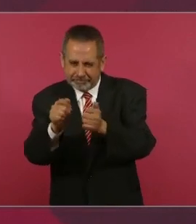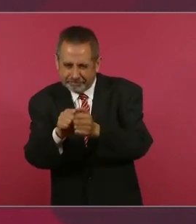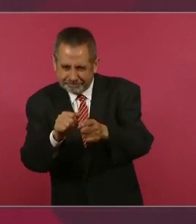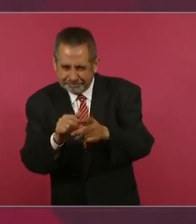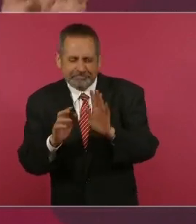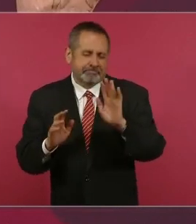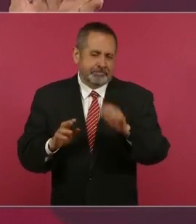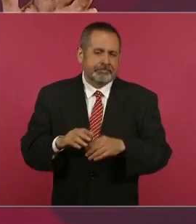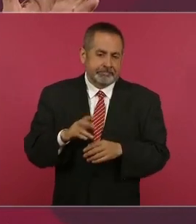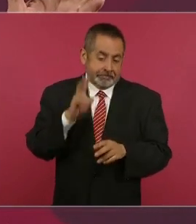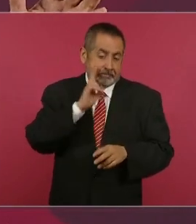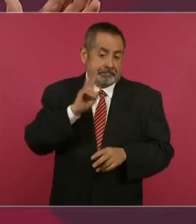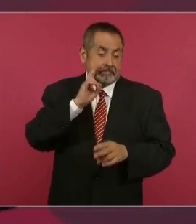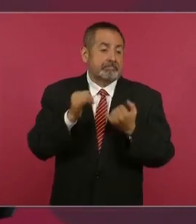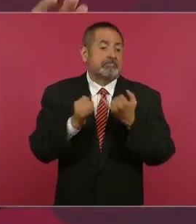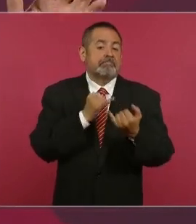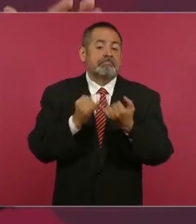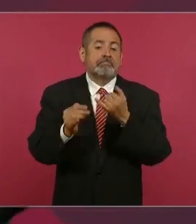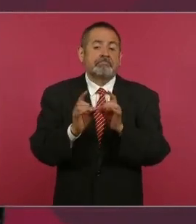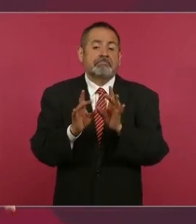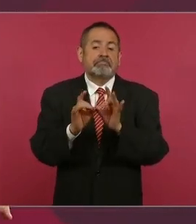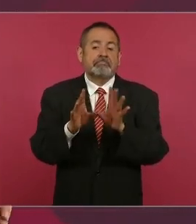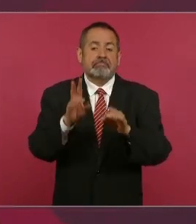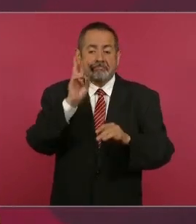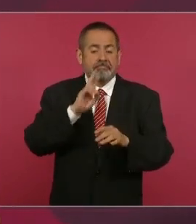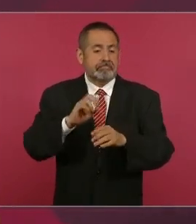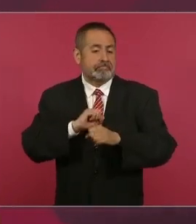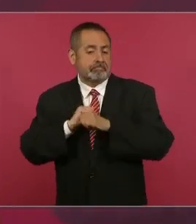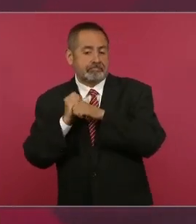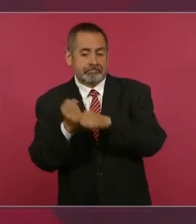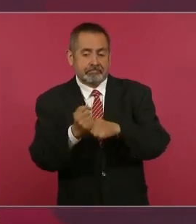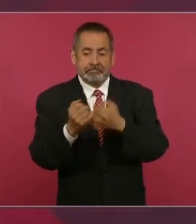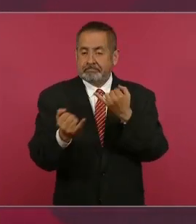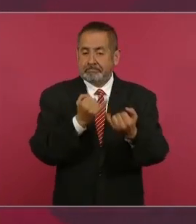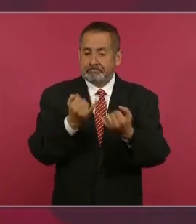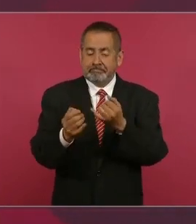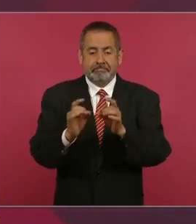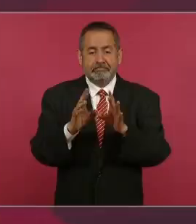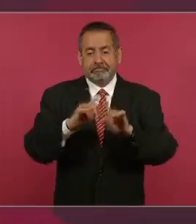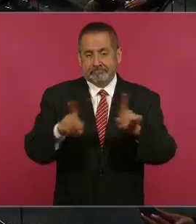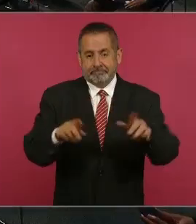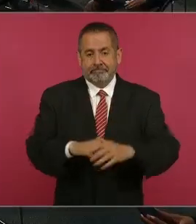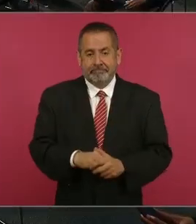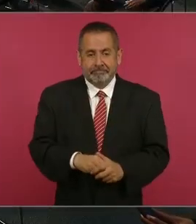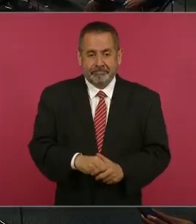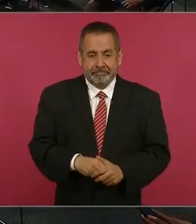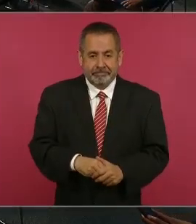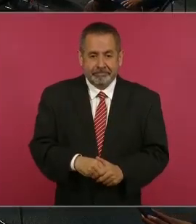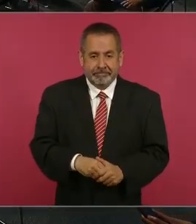Entonces, vamos, pero vamos a ver, porque el béisbol es algo especial, ¿no?